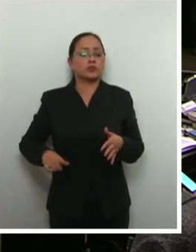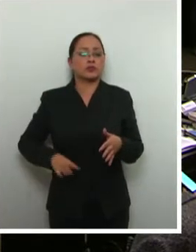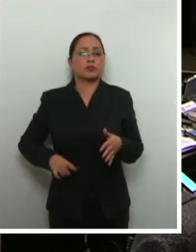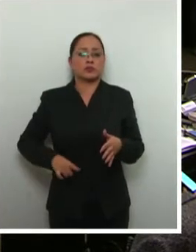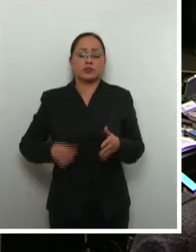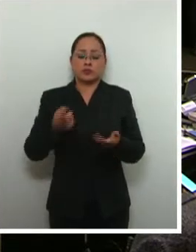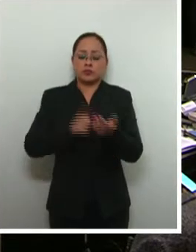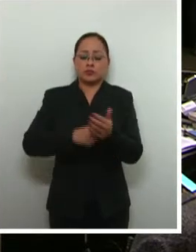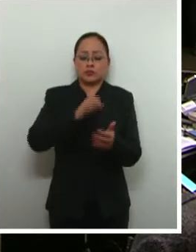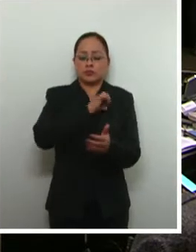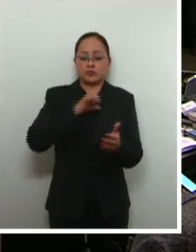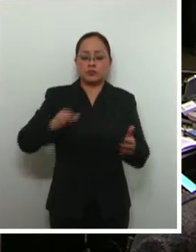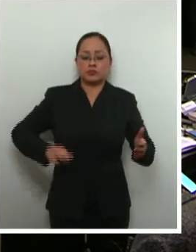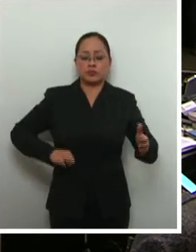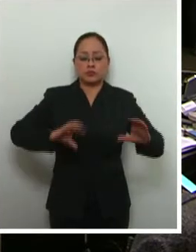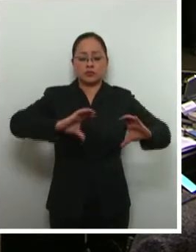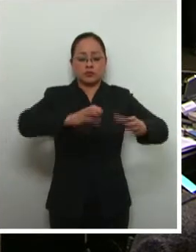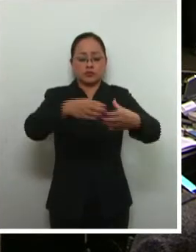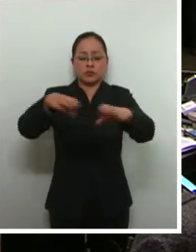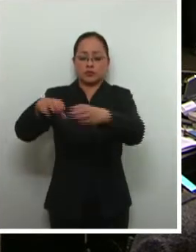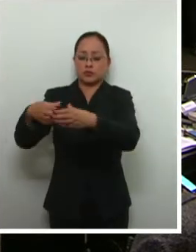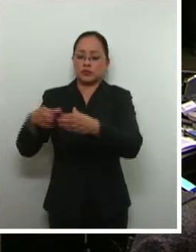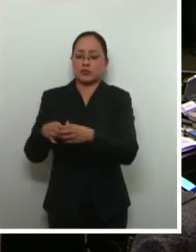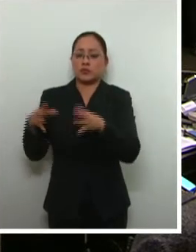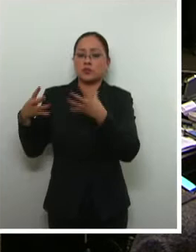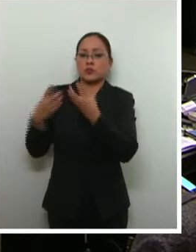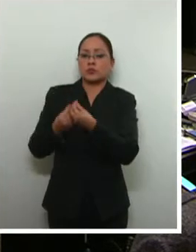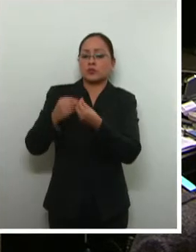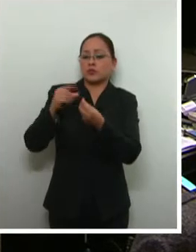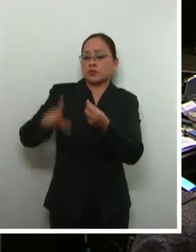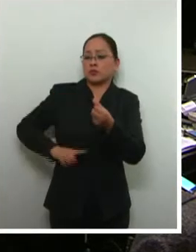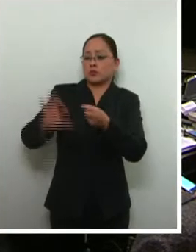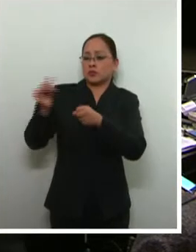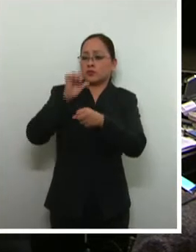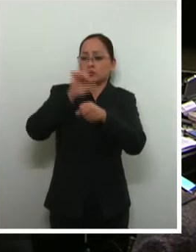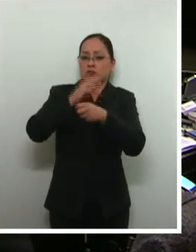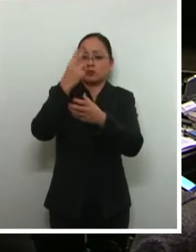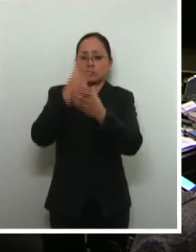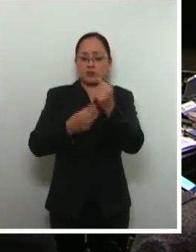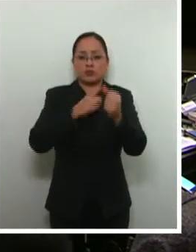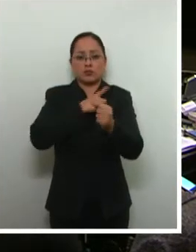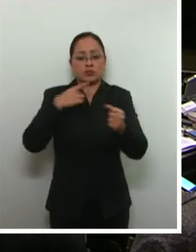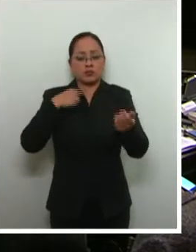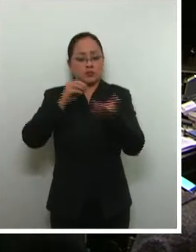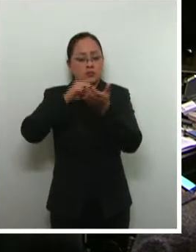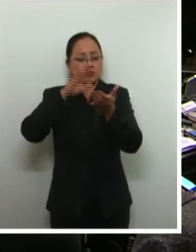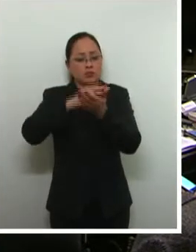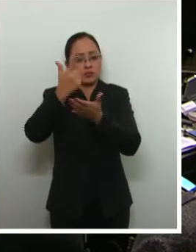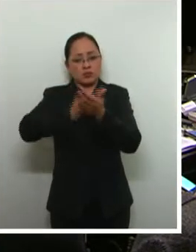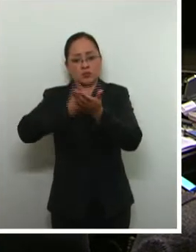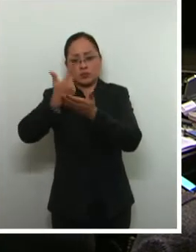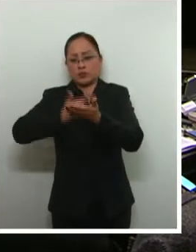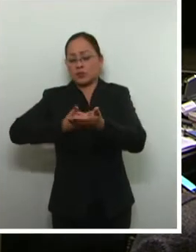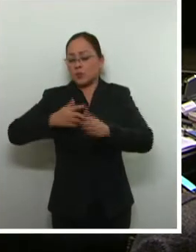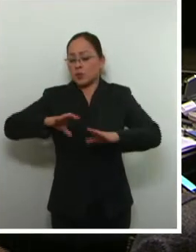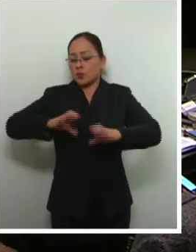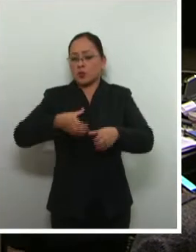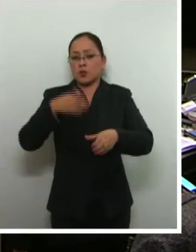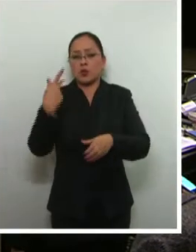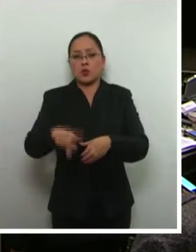las alcaldías, en coordinación con el gobierno federal, promoverán el registro y la catalogación del patrimonio